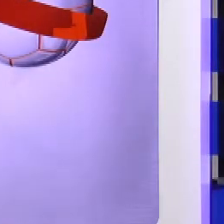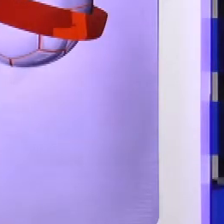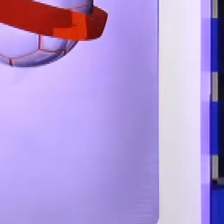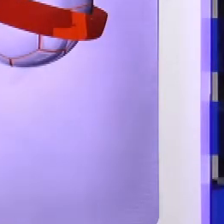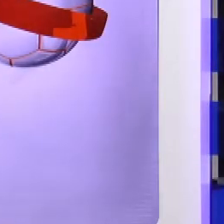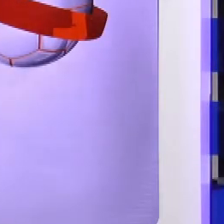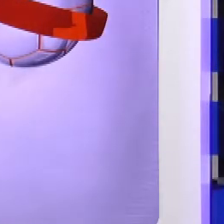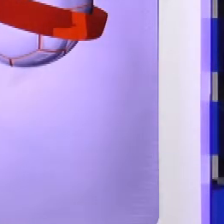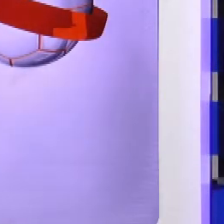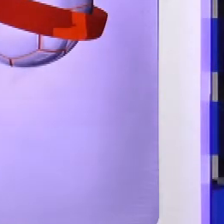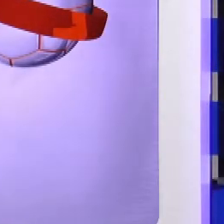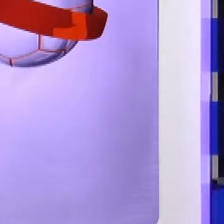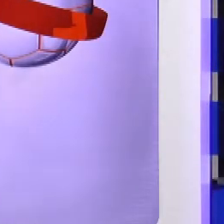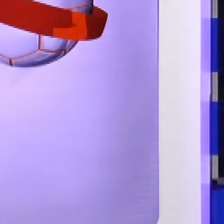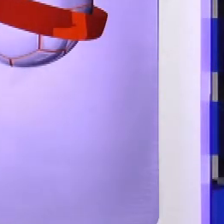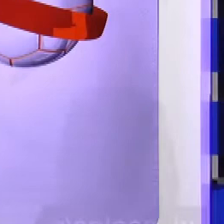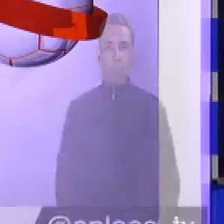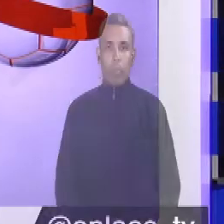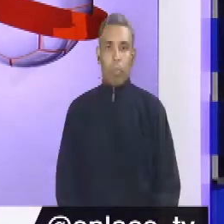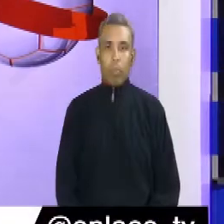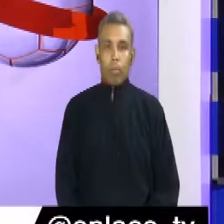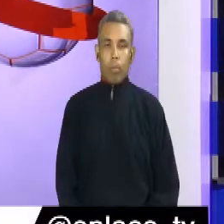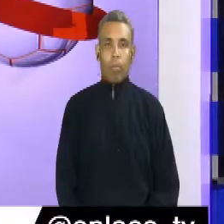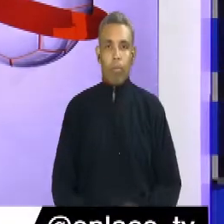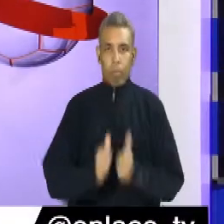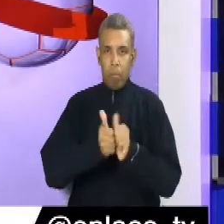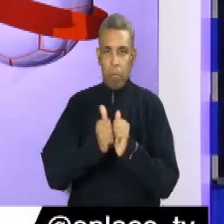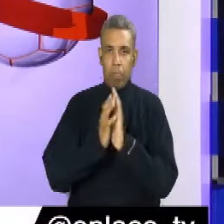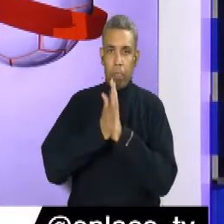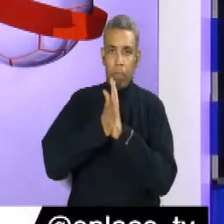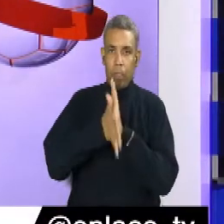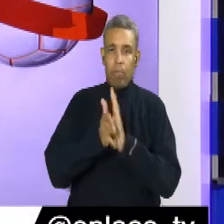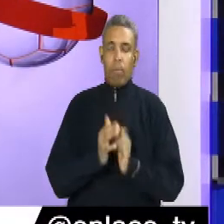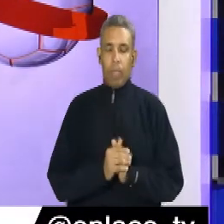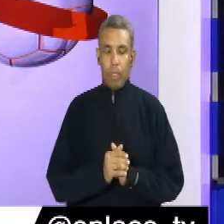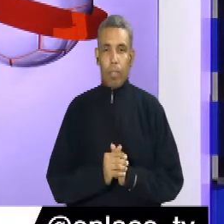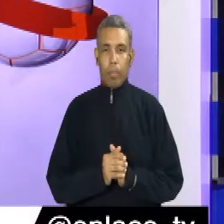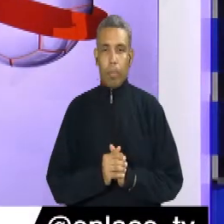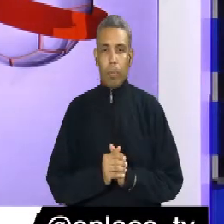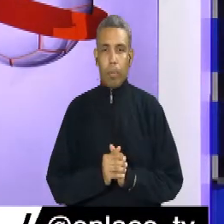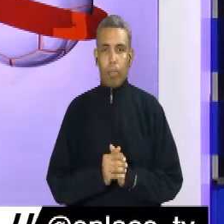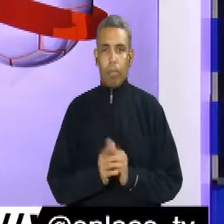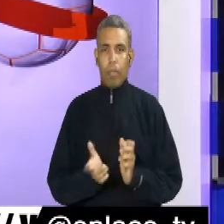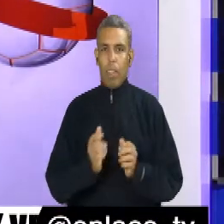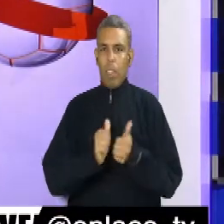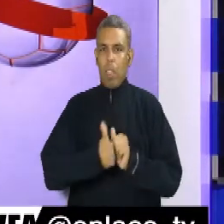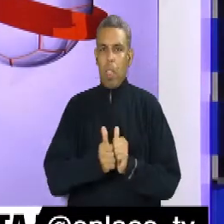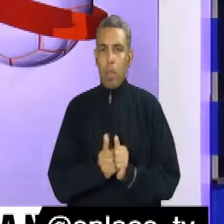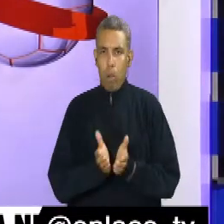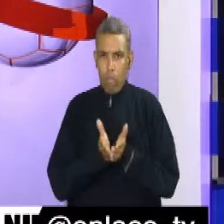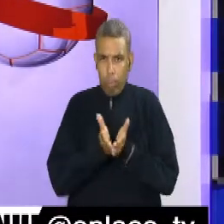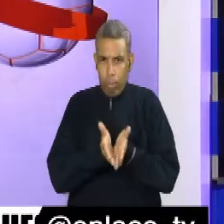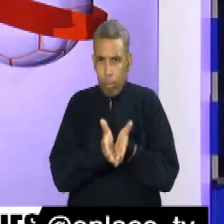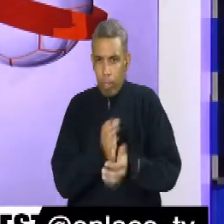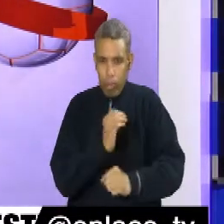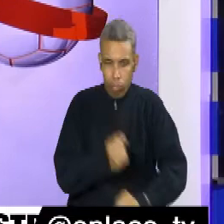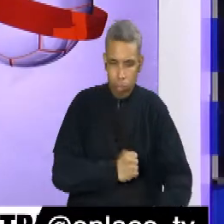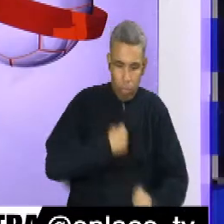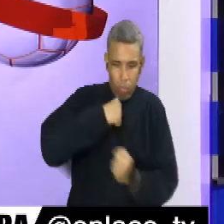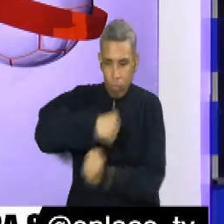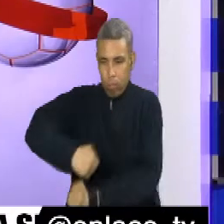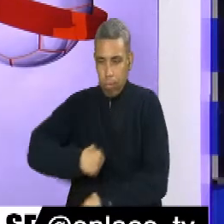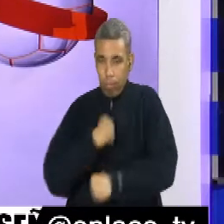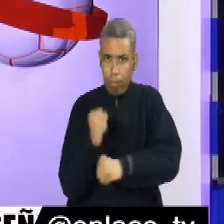Bienvenidos a la información deportiva de Enlace Noticias. Comenzamos hablando del canotaje, en especial de la Liga Santanderiana de esta